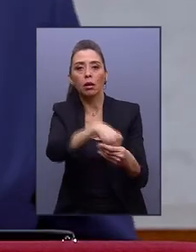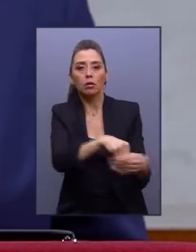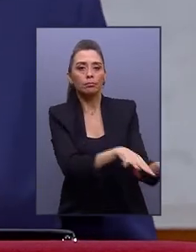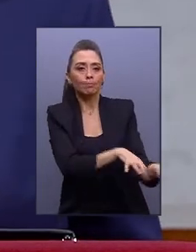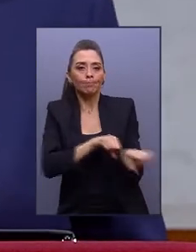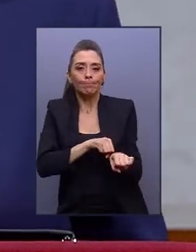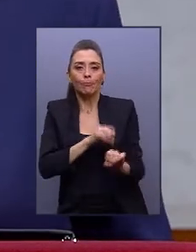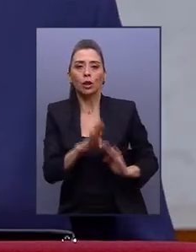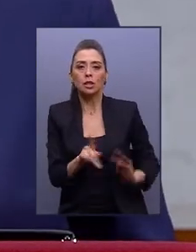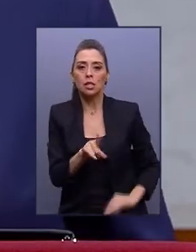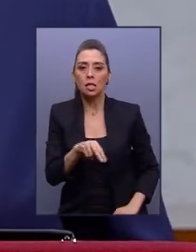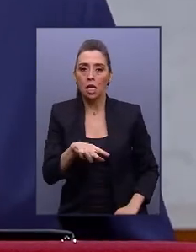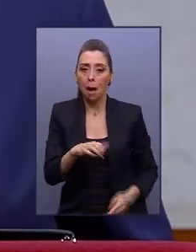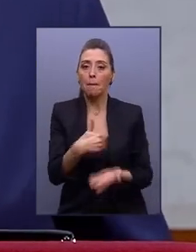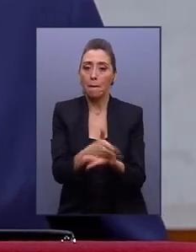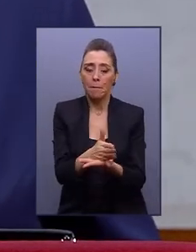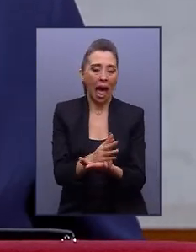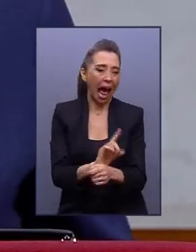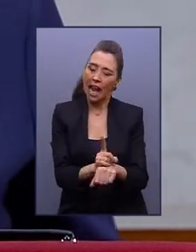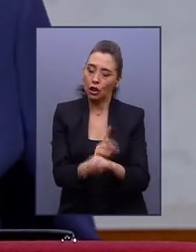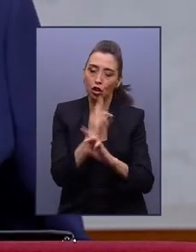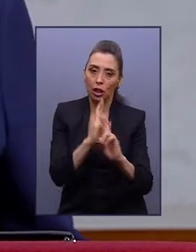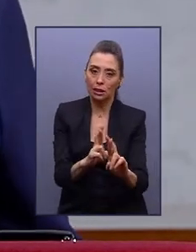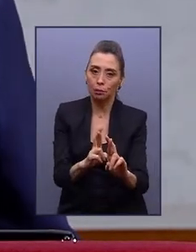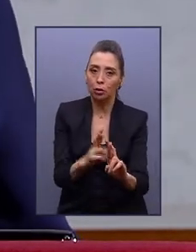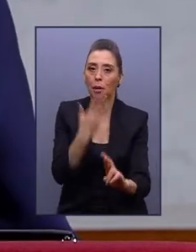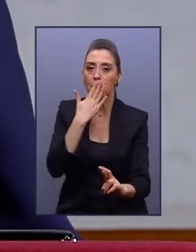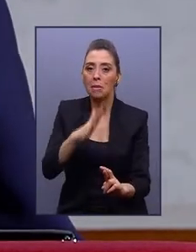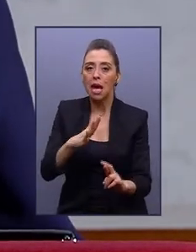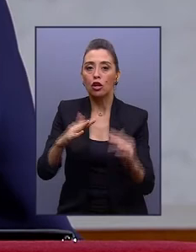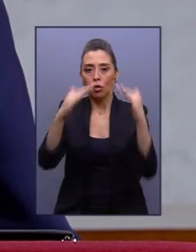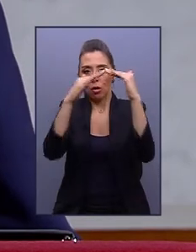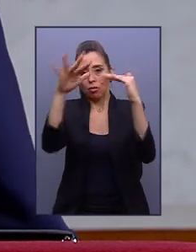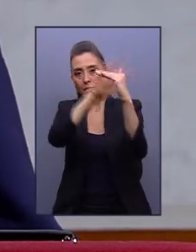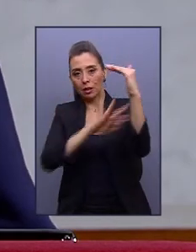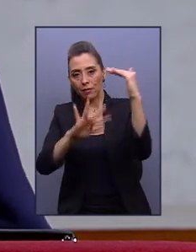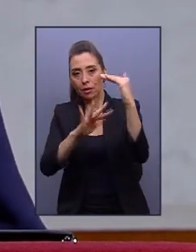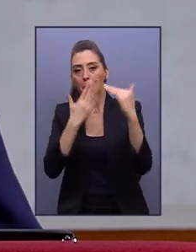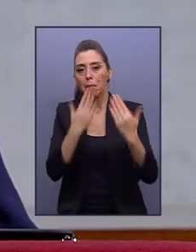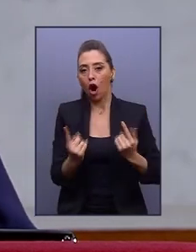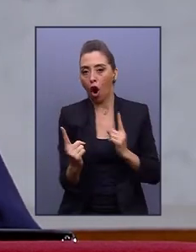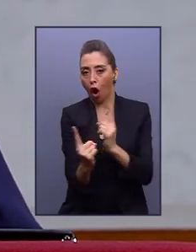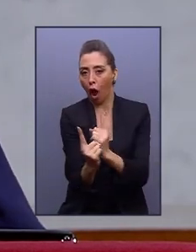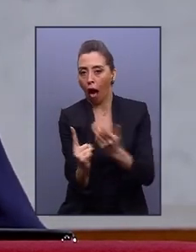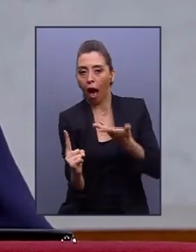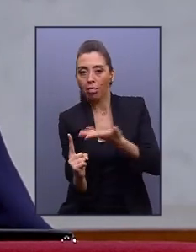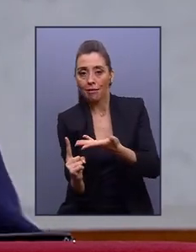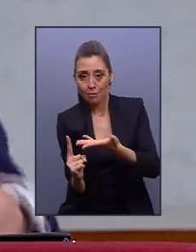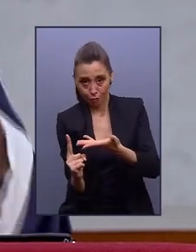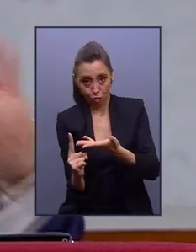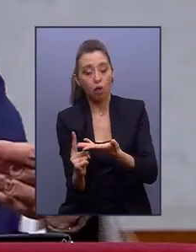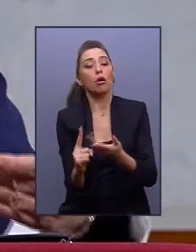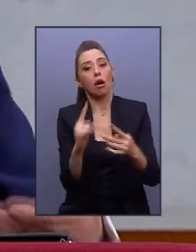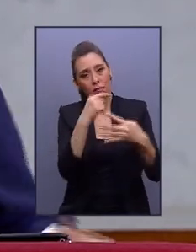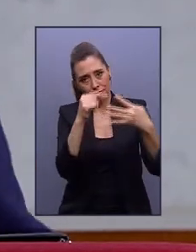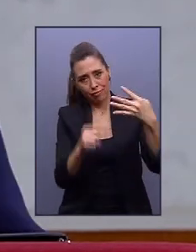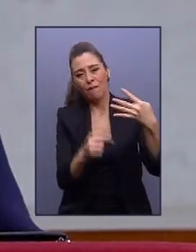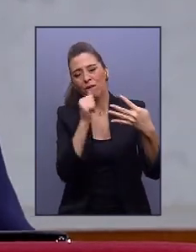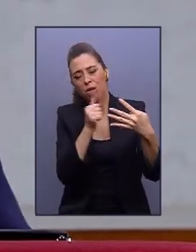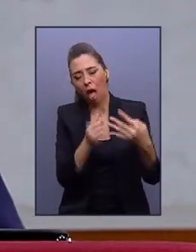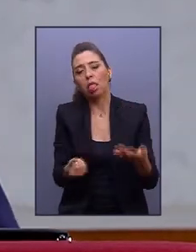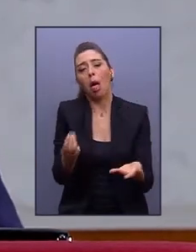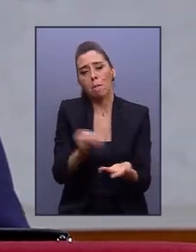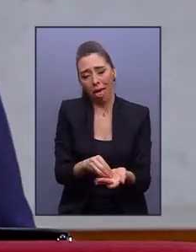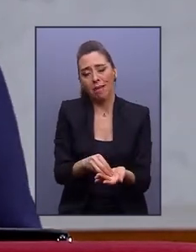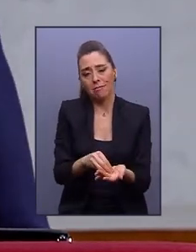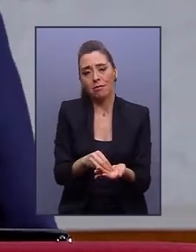SENAME, con un plan de respuesta inmediata para mejorar las condiciones de infraestructura y atención. Y hay mucho más por qué hacer en ese